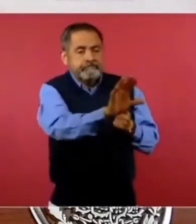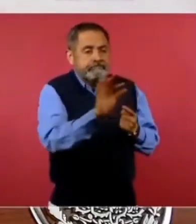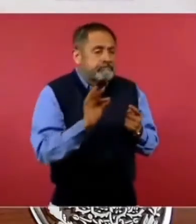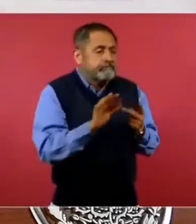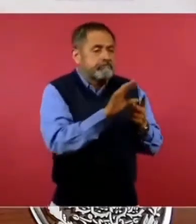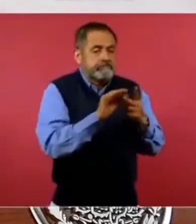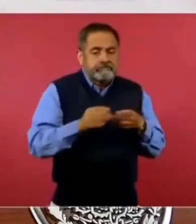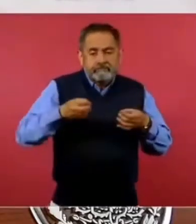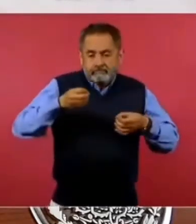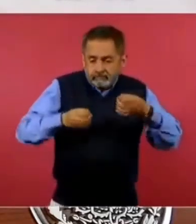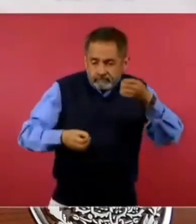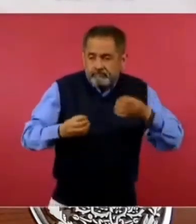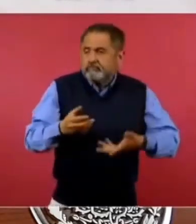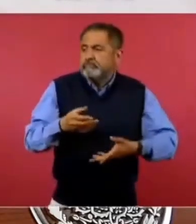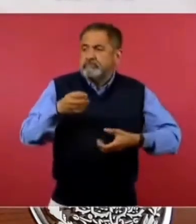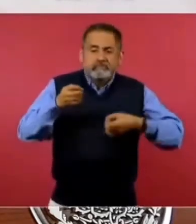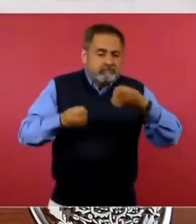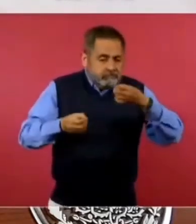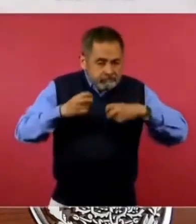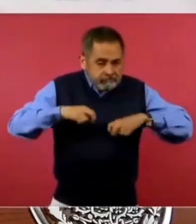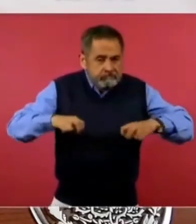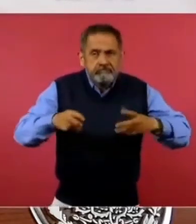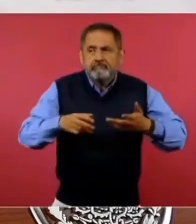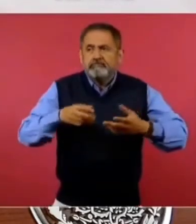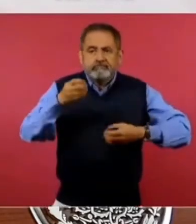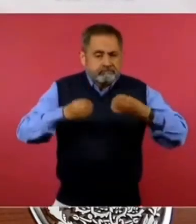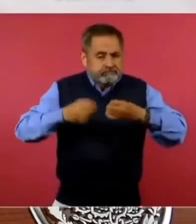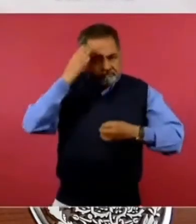magistrados, a los ministros, vamos a avanzar mucho.